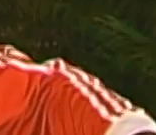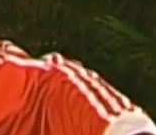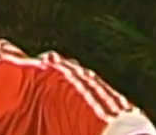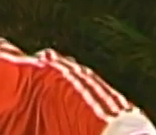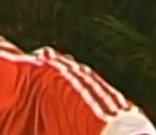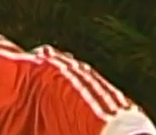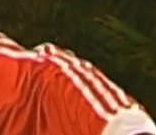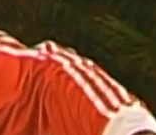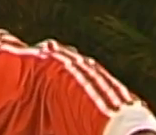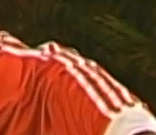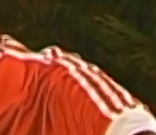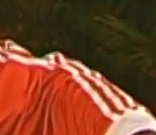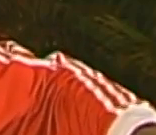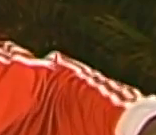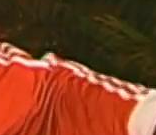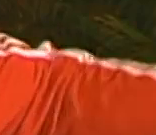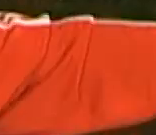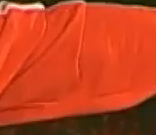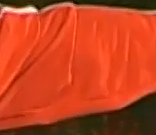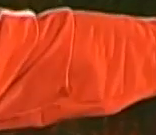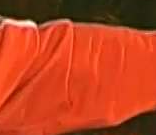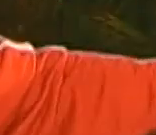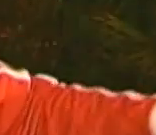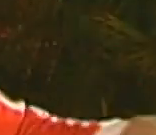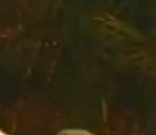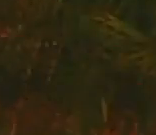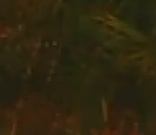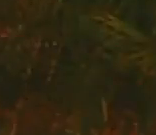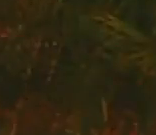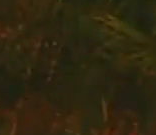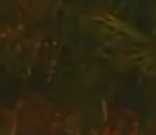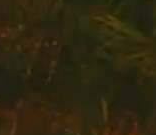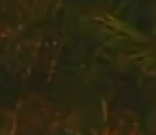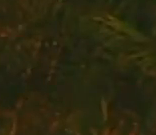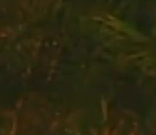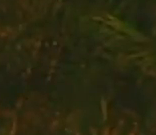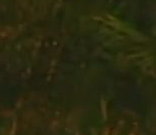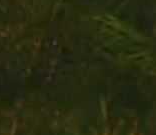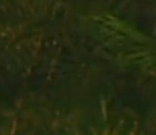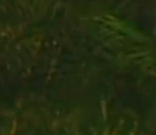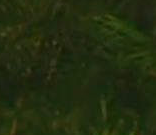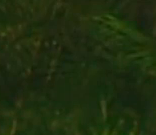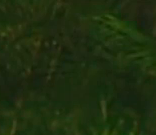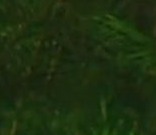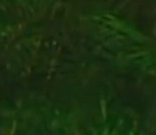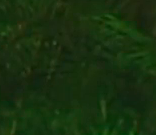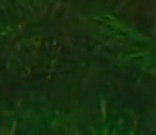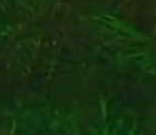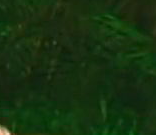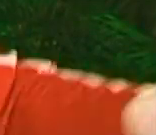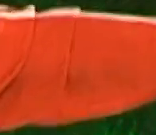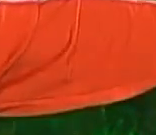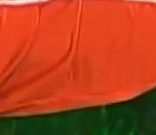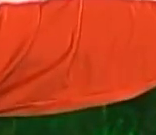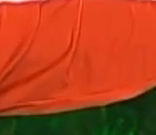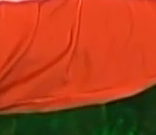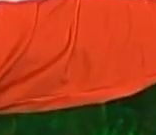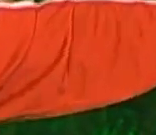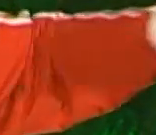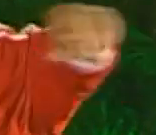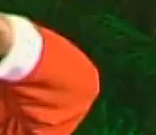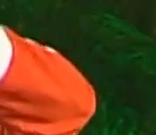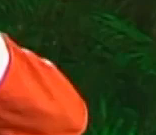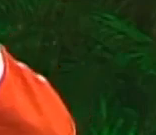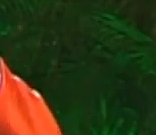aplauso. Lewis Lugo, ¿tú trabajas dónde, Lewis? Buenas noches, camarada. Buenas noches a todos.